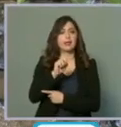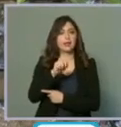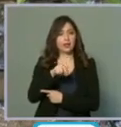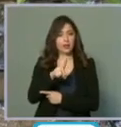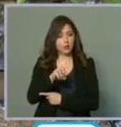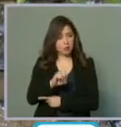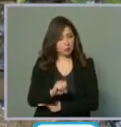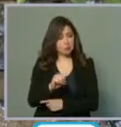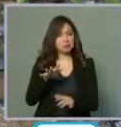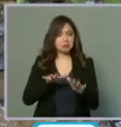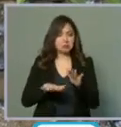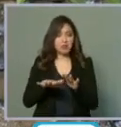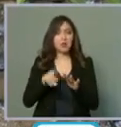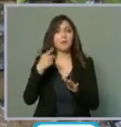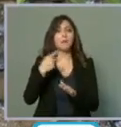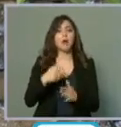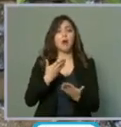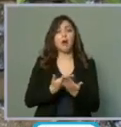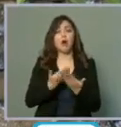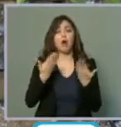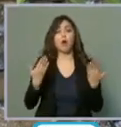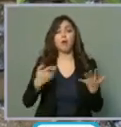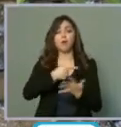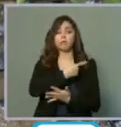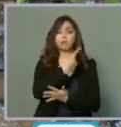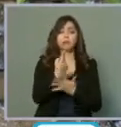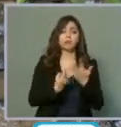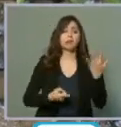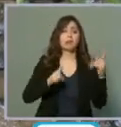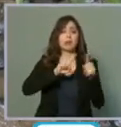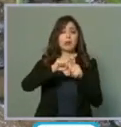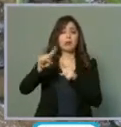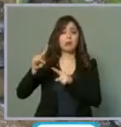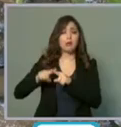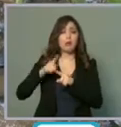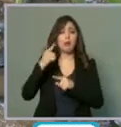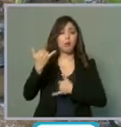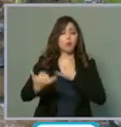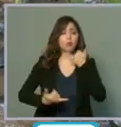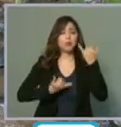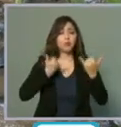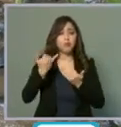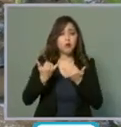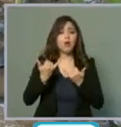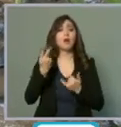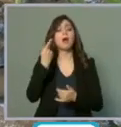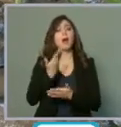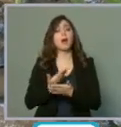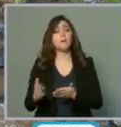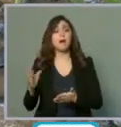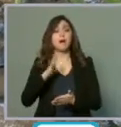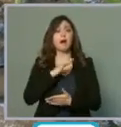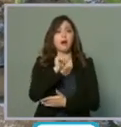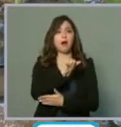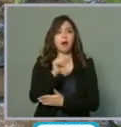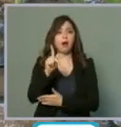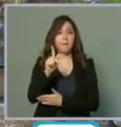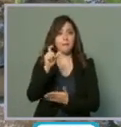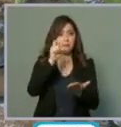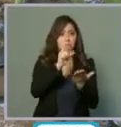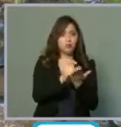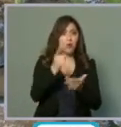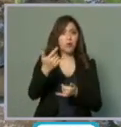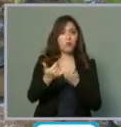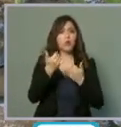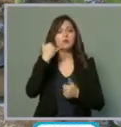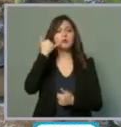hay miles de cantidad de videojuegos, hay miles de aplicaciones y los niños pasan muchas más horas frente a los videojuegos o jugando. Y